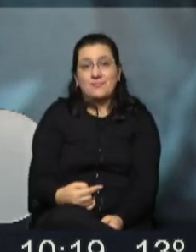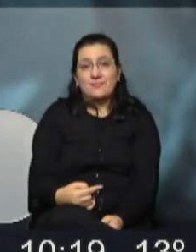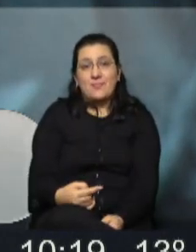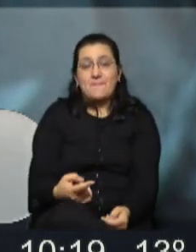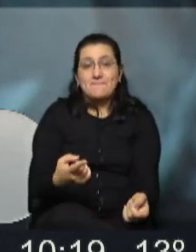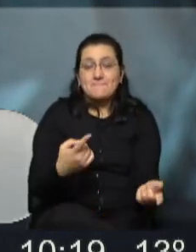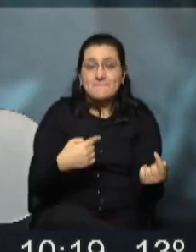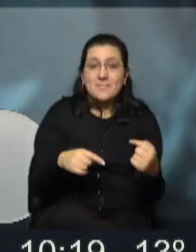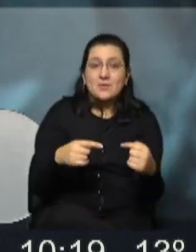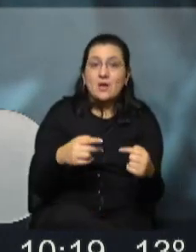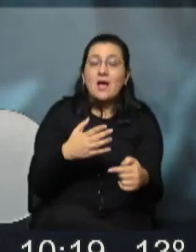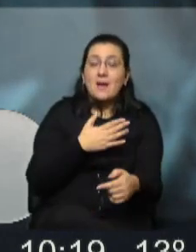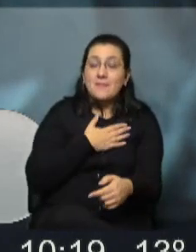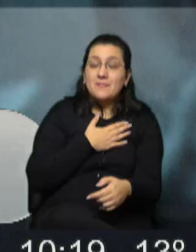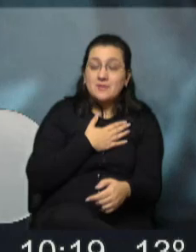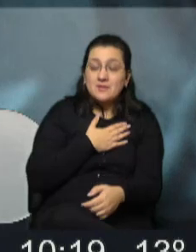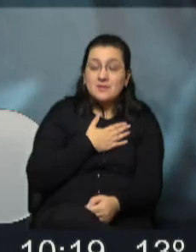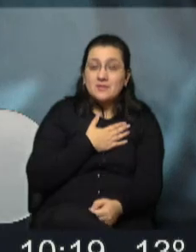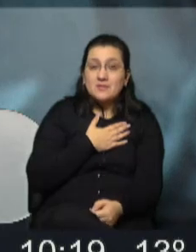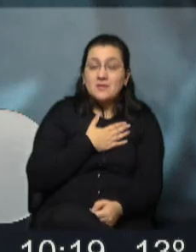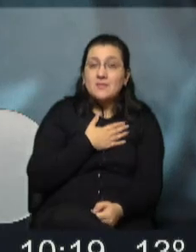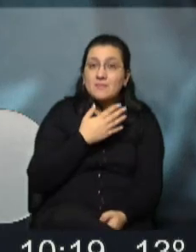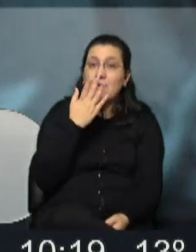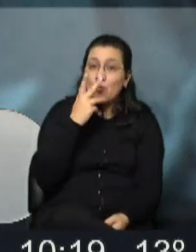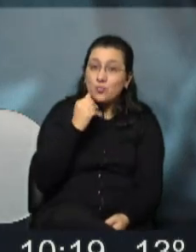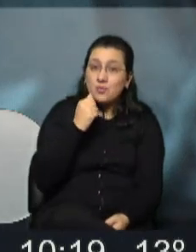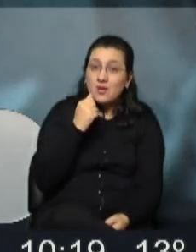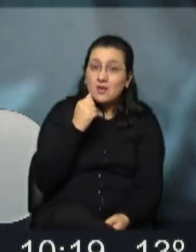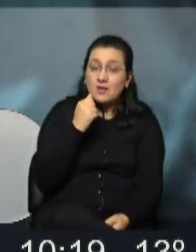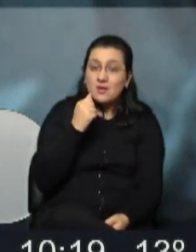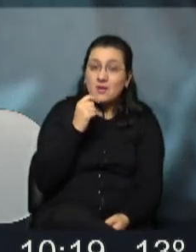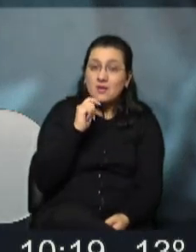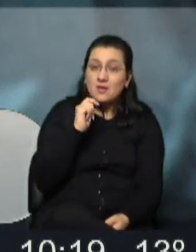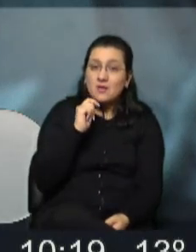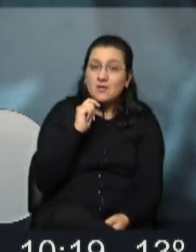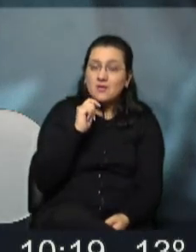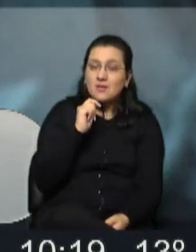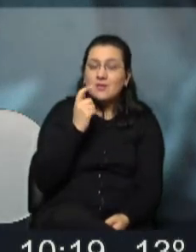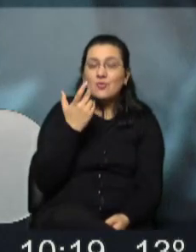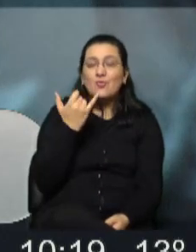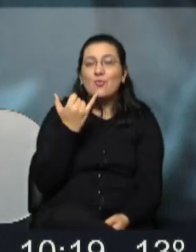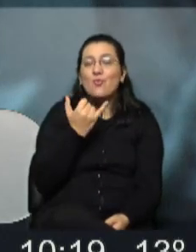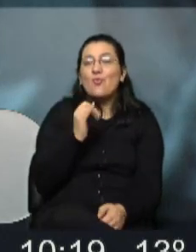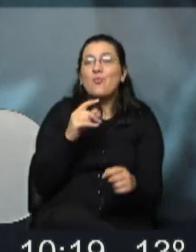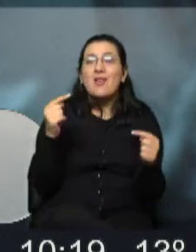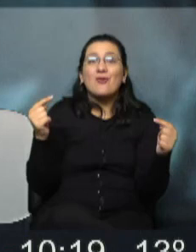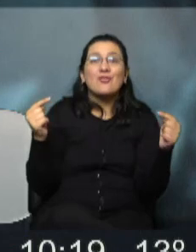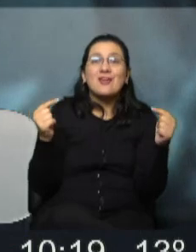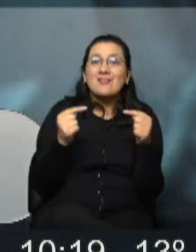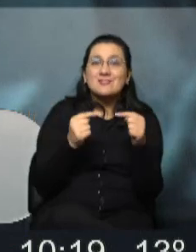pero a mí lo que me resulta genial es como la paradoja o la